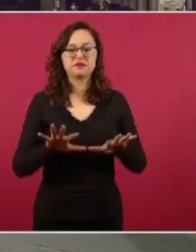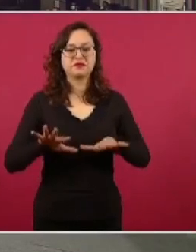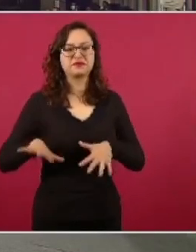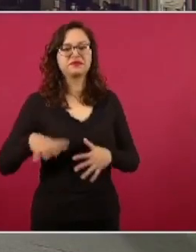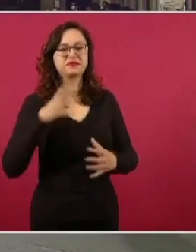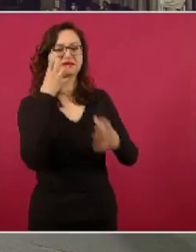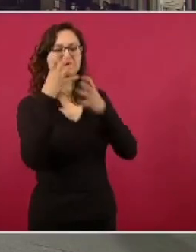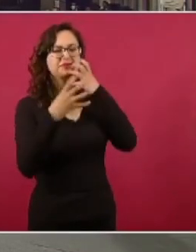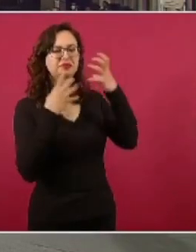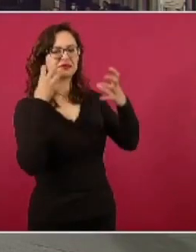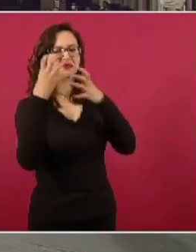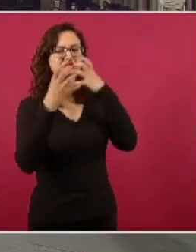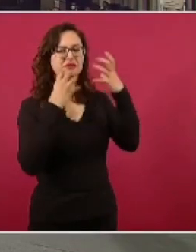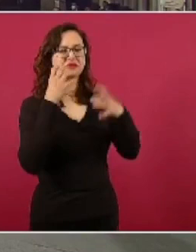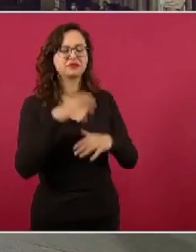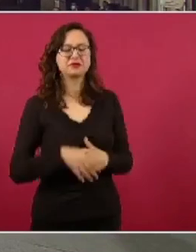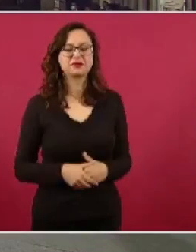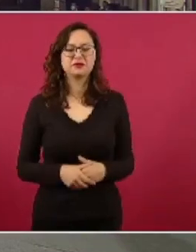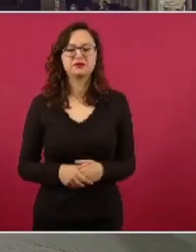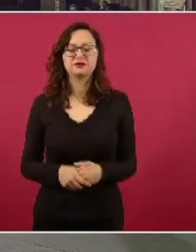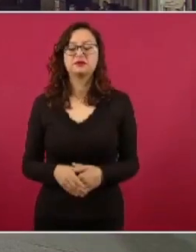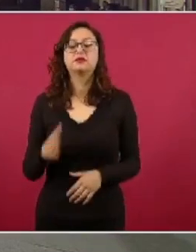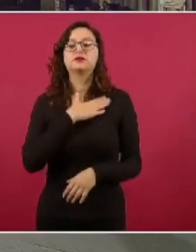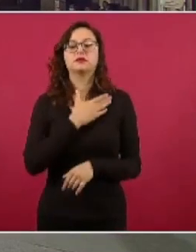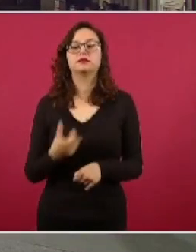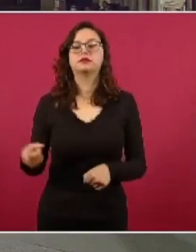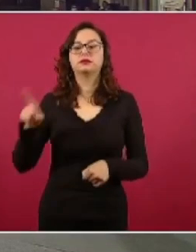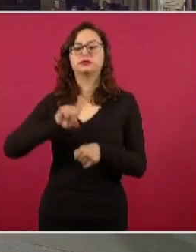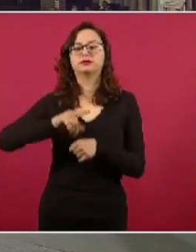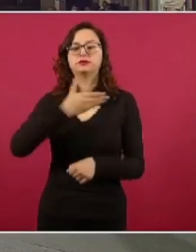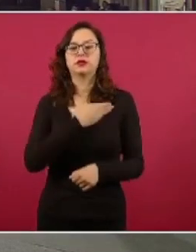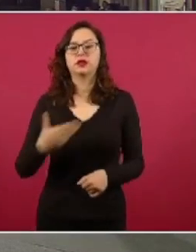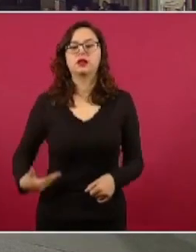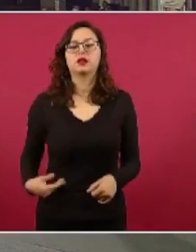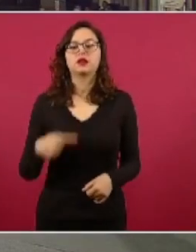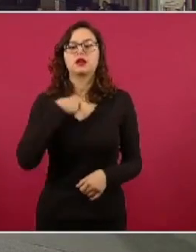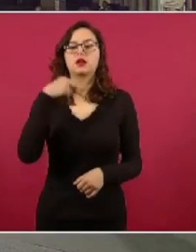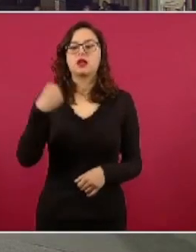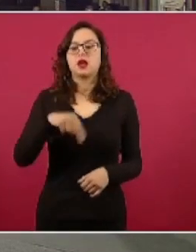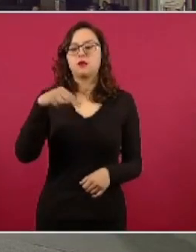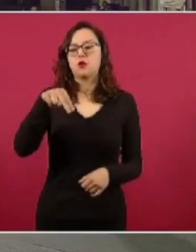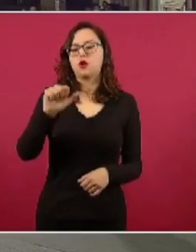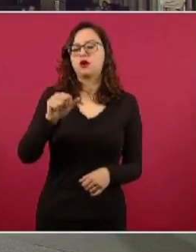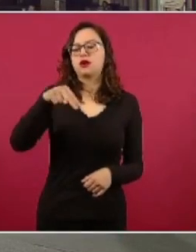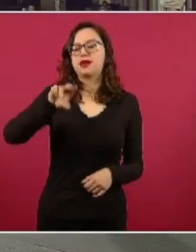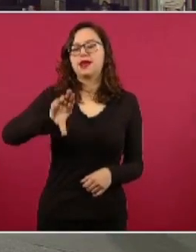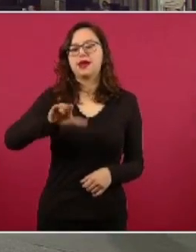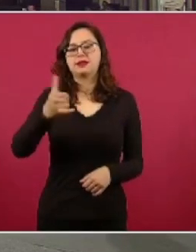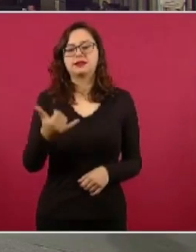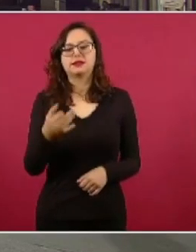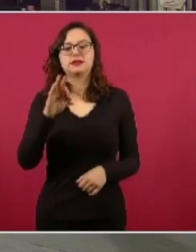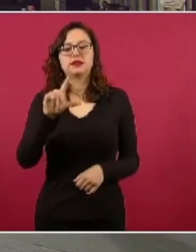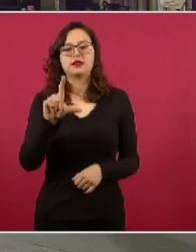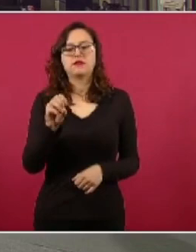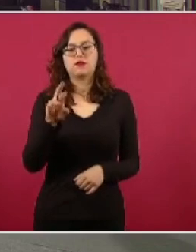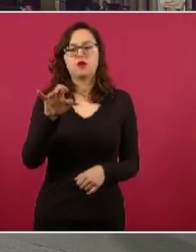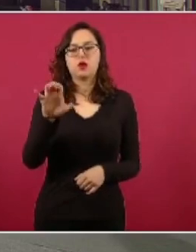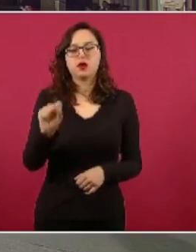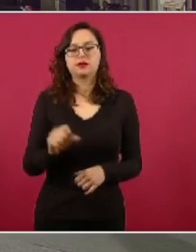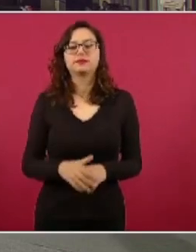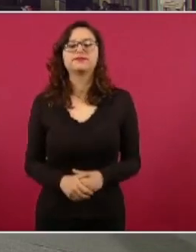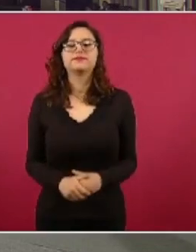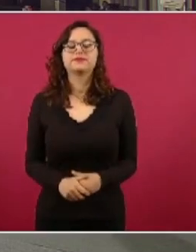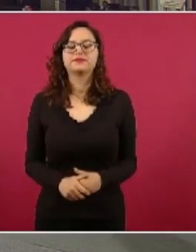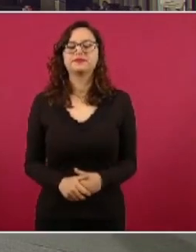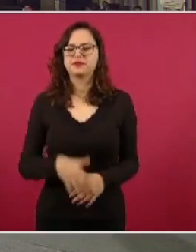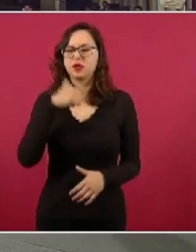Buenos días, presidente. Nancy Flores, de la revista Contralínea. Presidente, preguntarle si su gobierno tiene algún